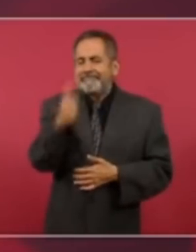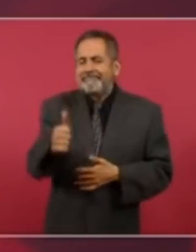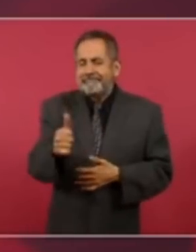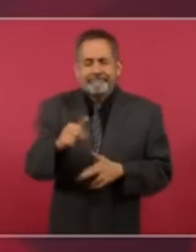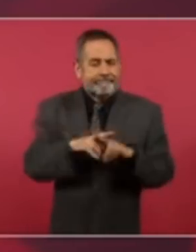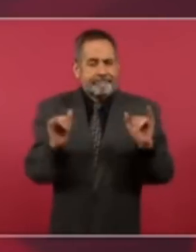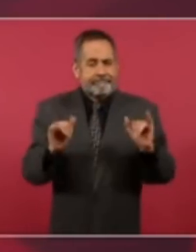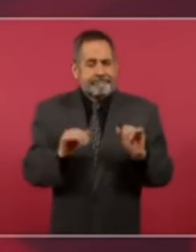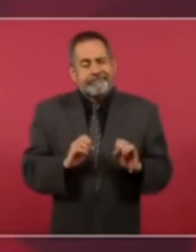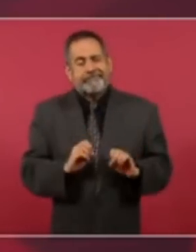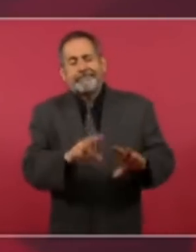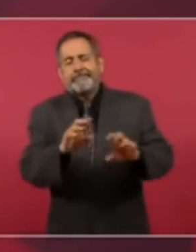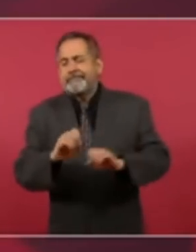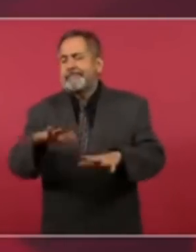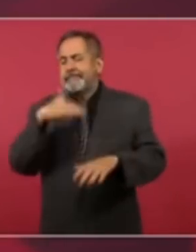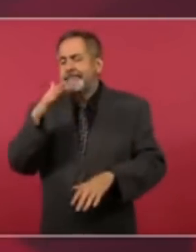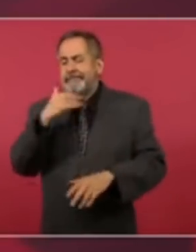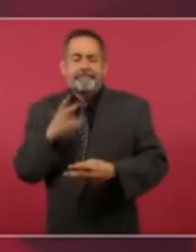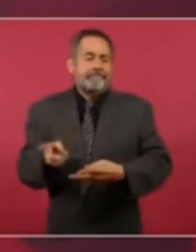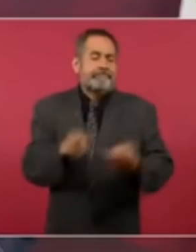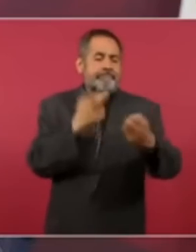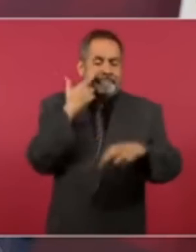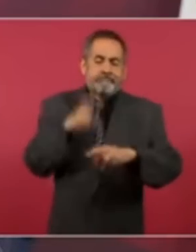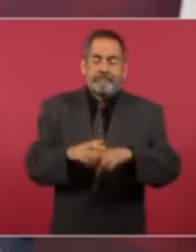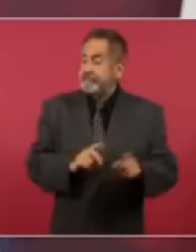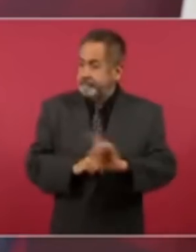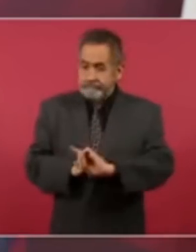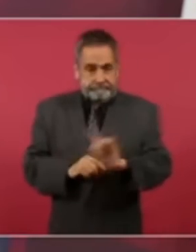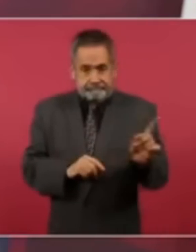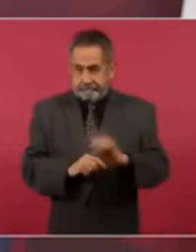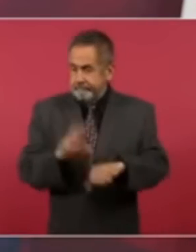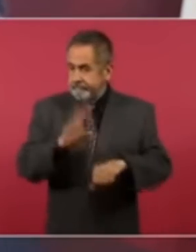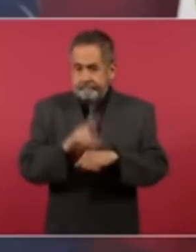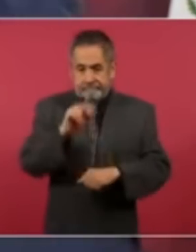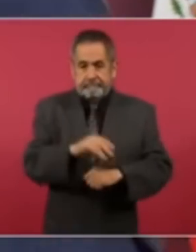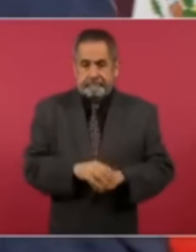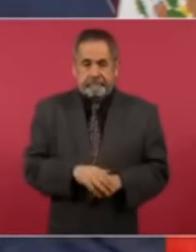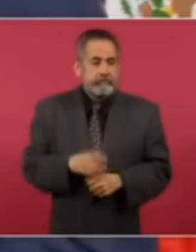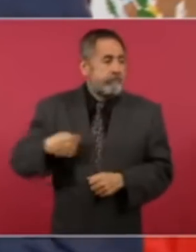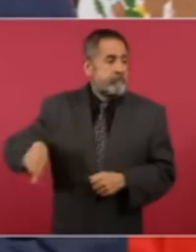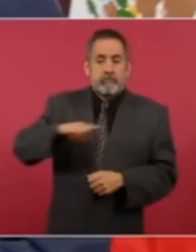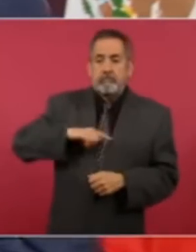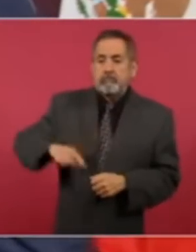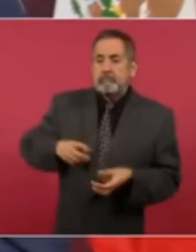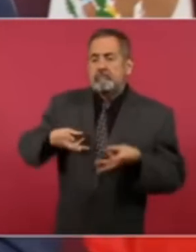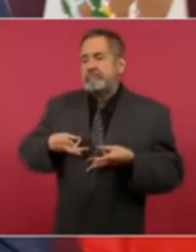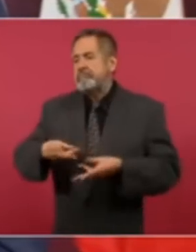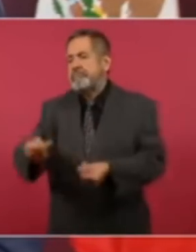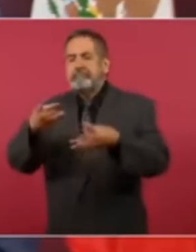porque no se permite el robo, porque no hay gastos superfluos.